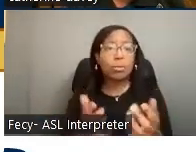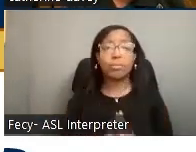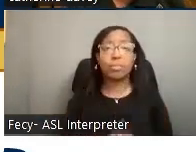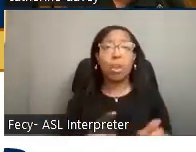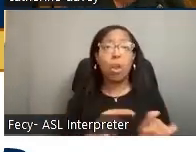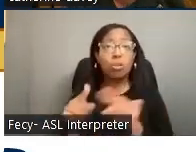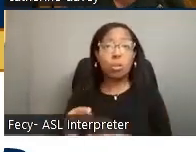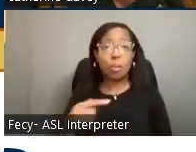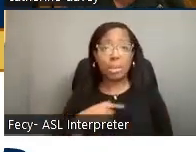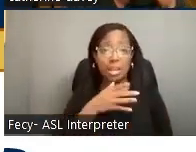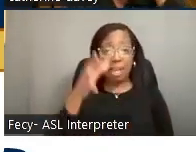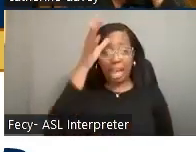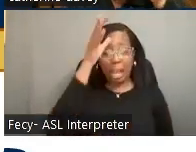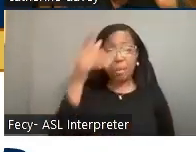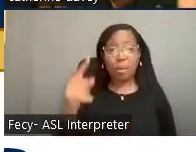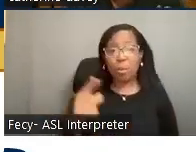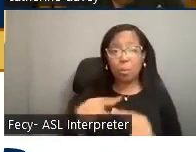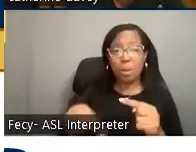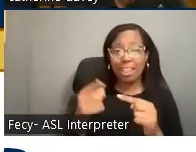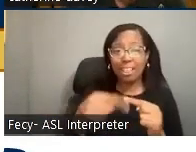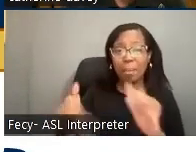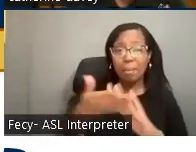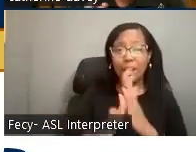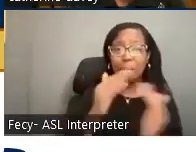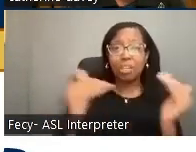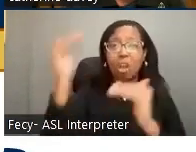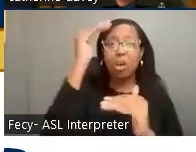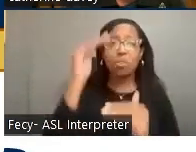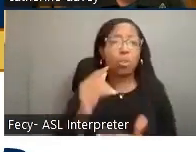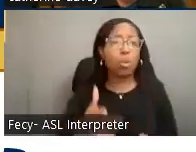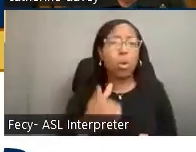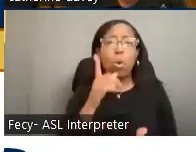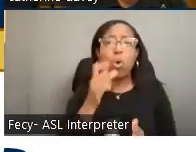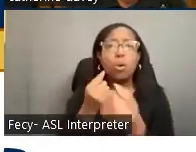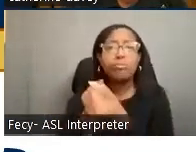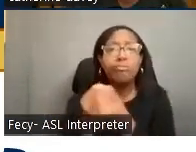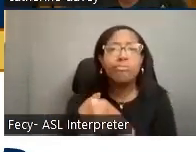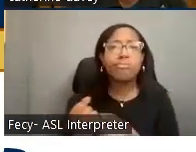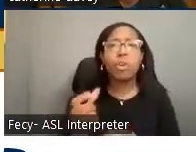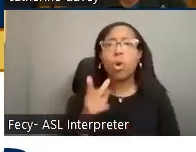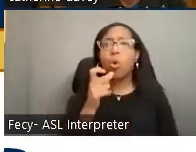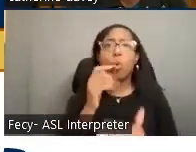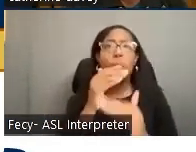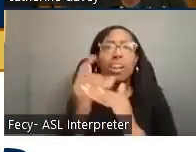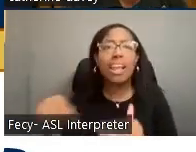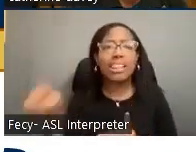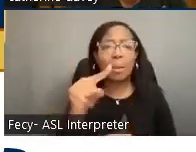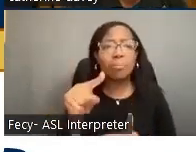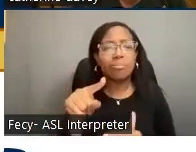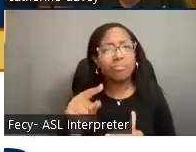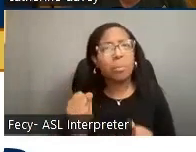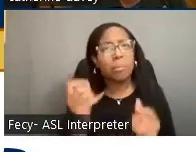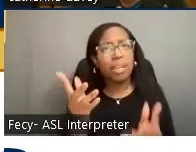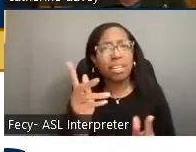o proteger a mi niño y que no voy a poder defenderlos a ellos en la escuela. Lo otro que hago es, cuando doy esta presentación,